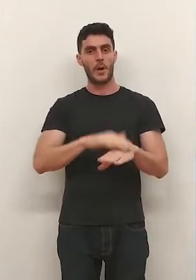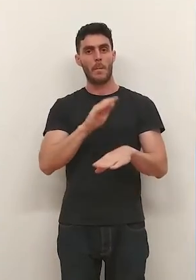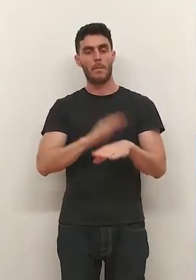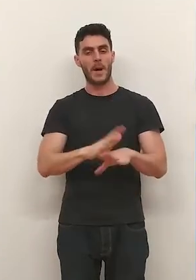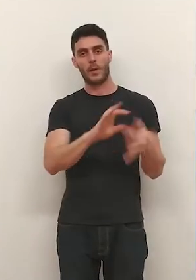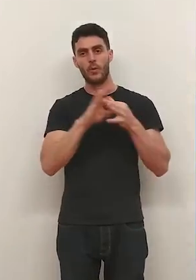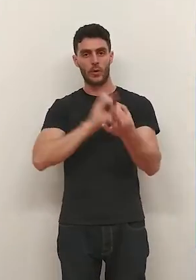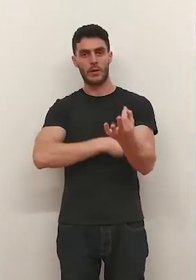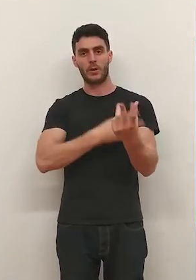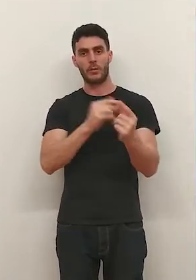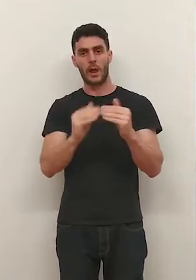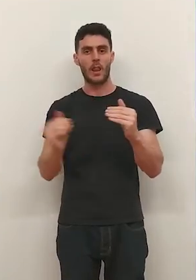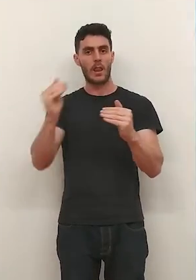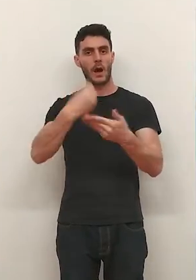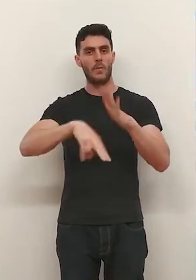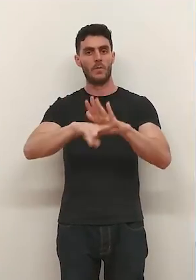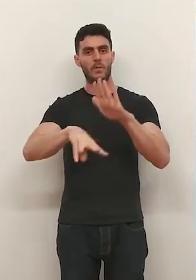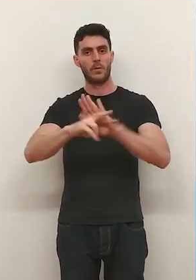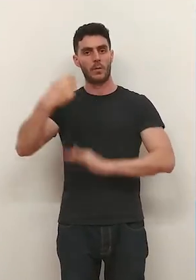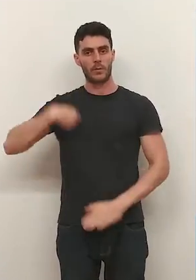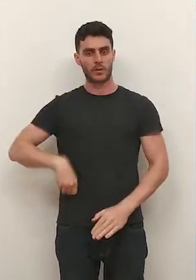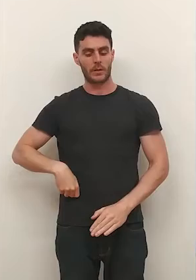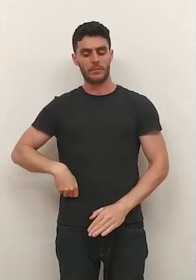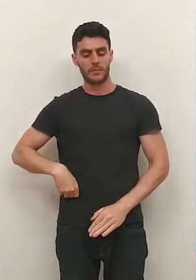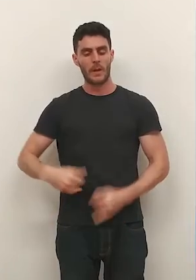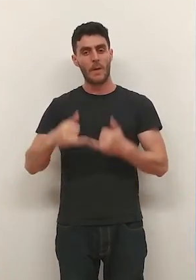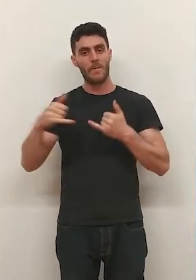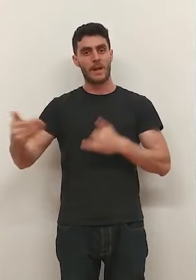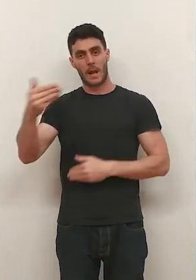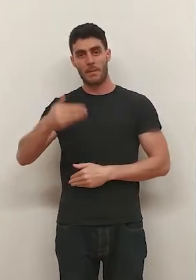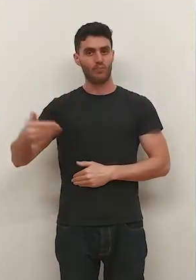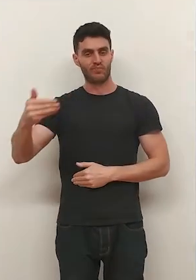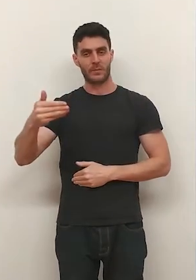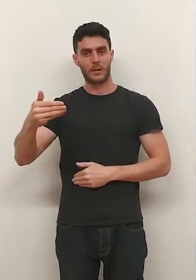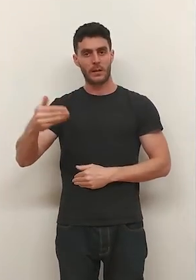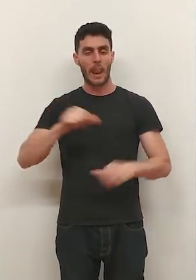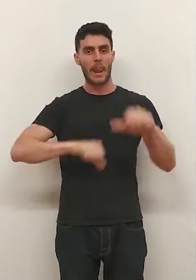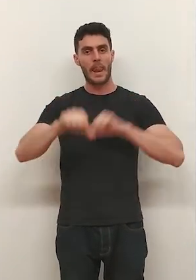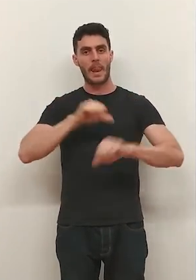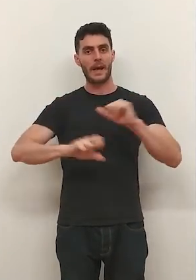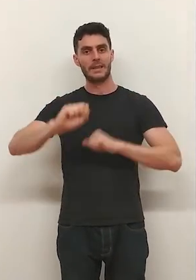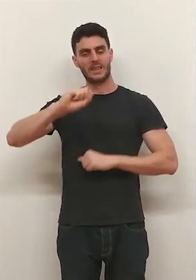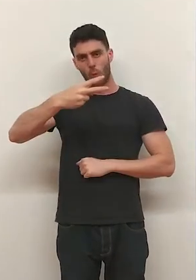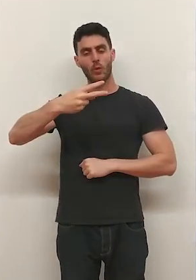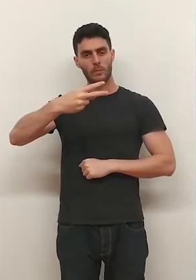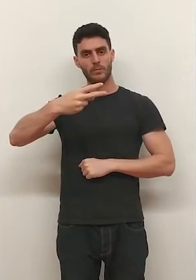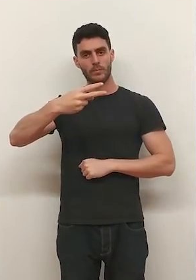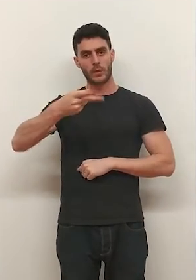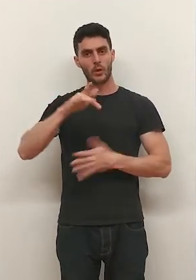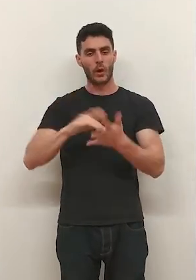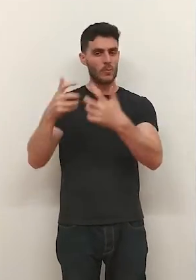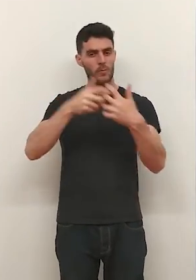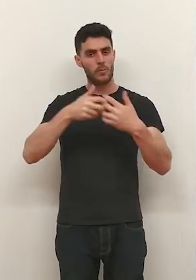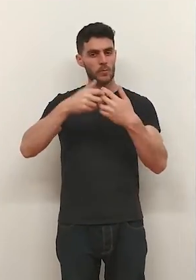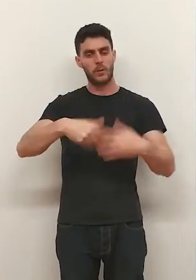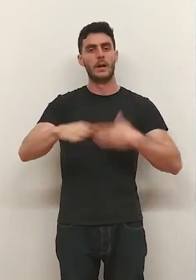de la Unión Deportiva Logroñés hacia el fútbol profesional. El filial groguet ha finalizado la liga regular en segunda posición después de